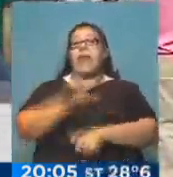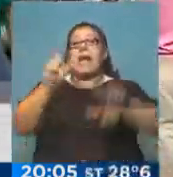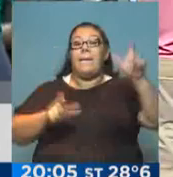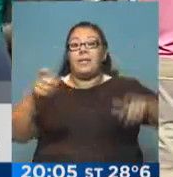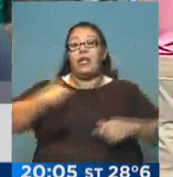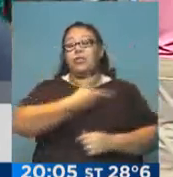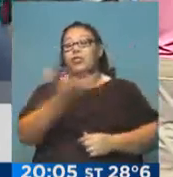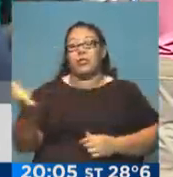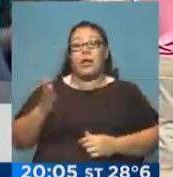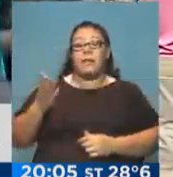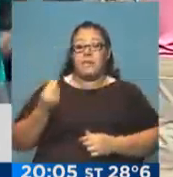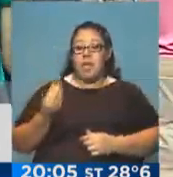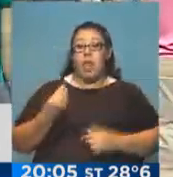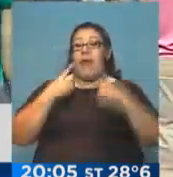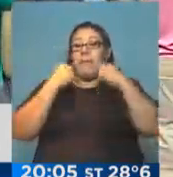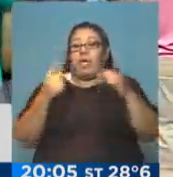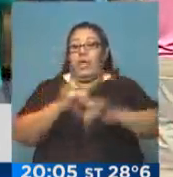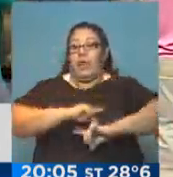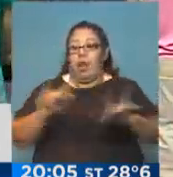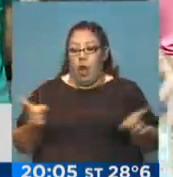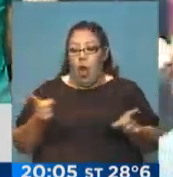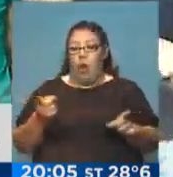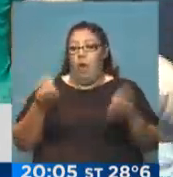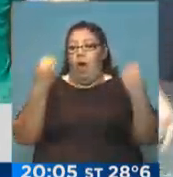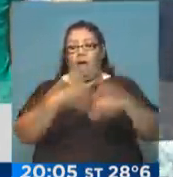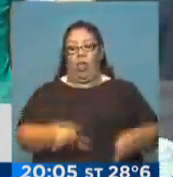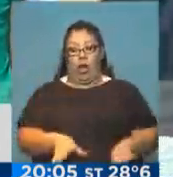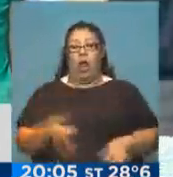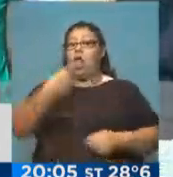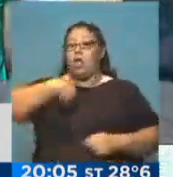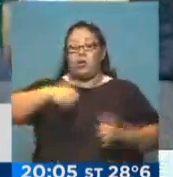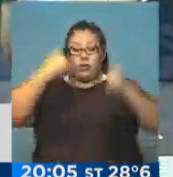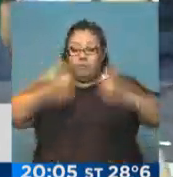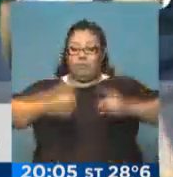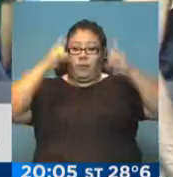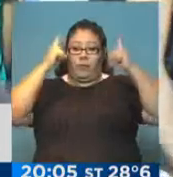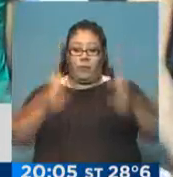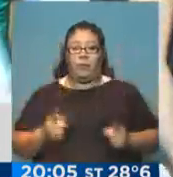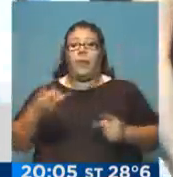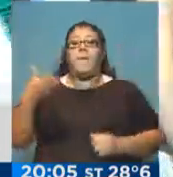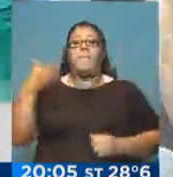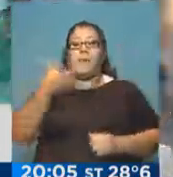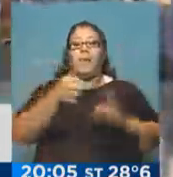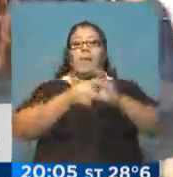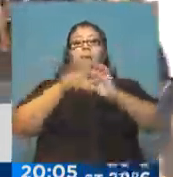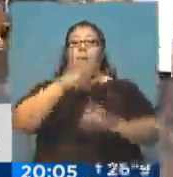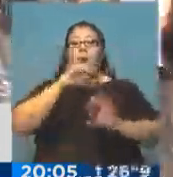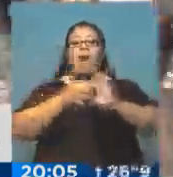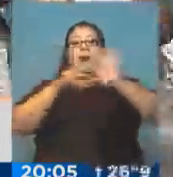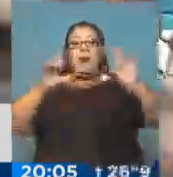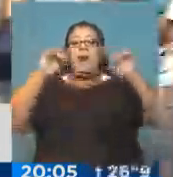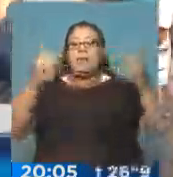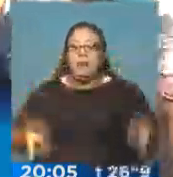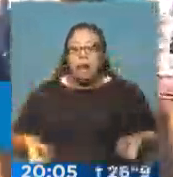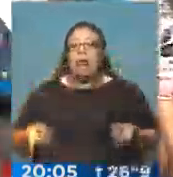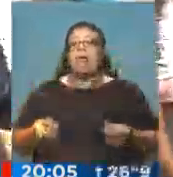sociedad para que no se proteste. Por lo tanto, acá estamos para sostener y reclamar por la liberación de Milagro Sala, pero también reclamar para que se deje